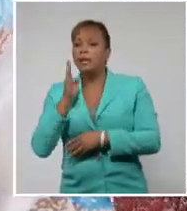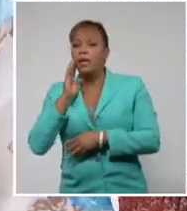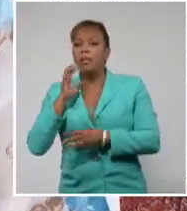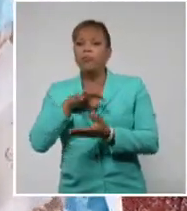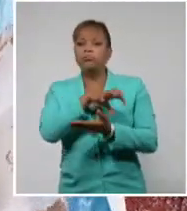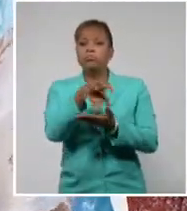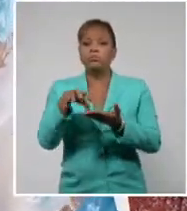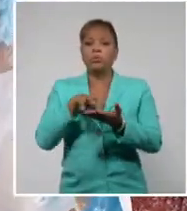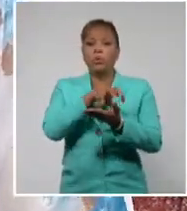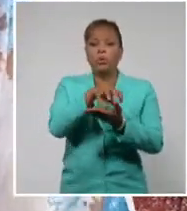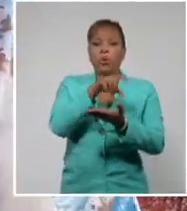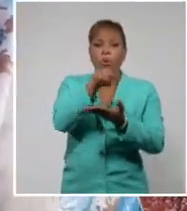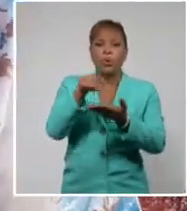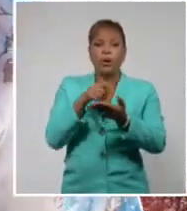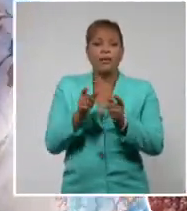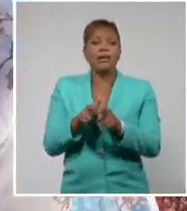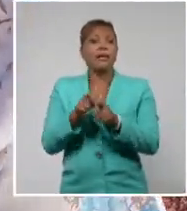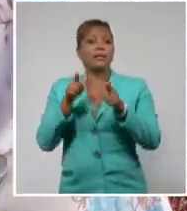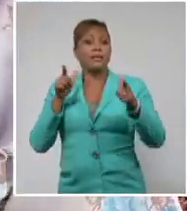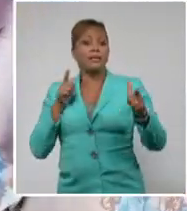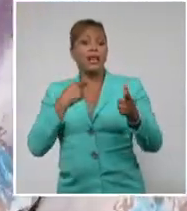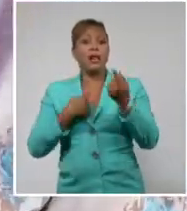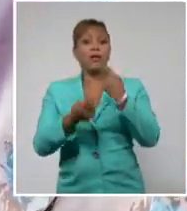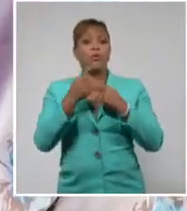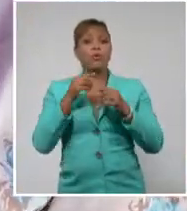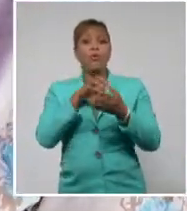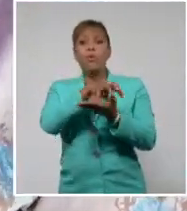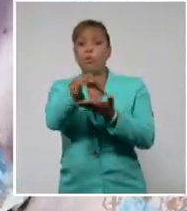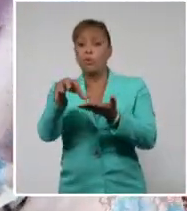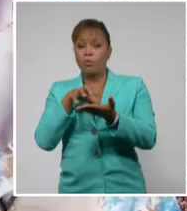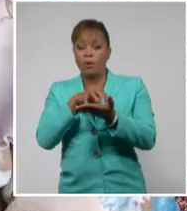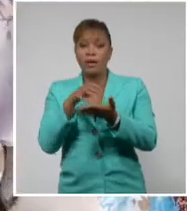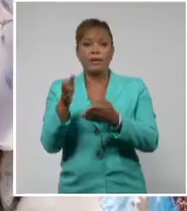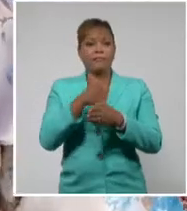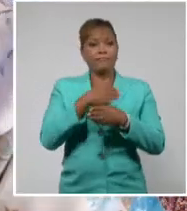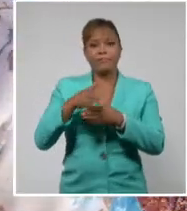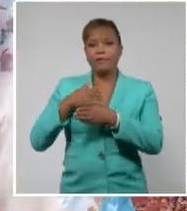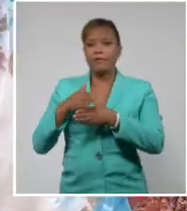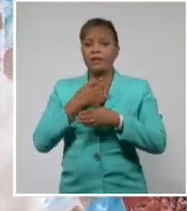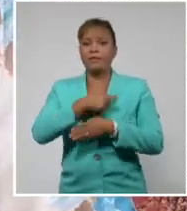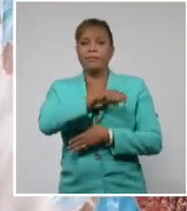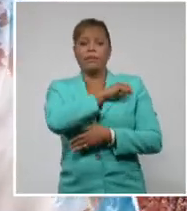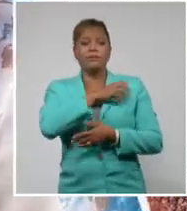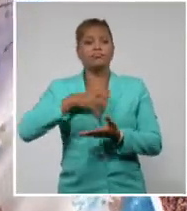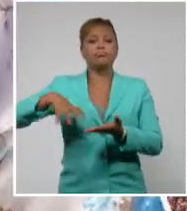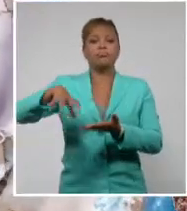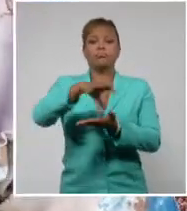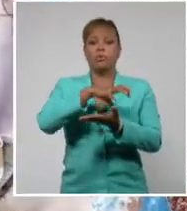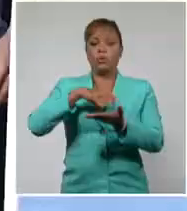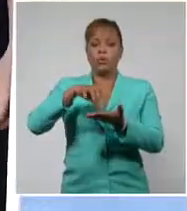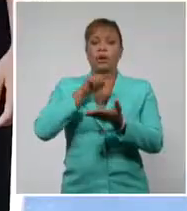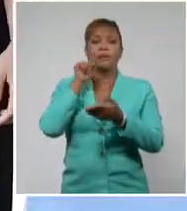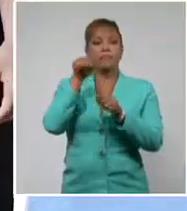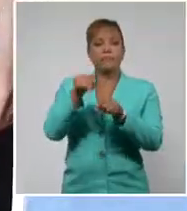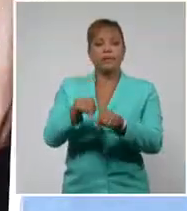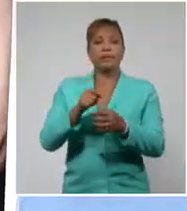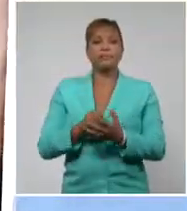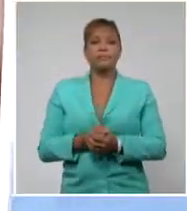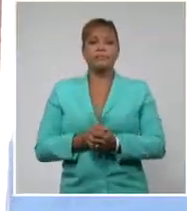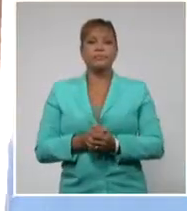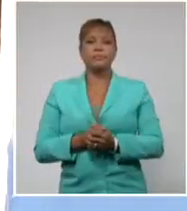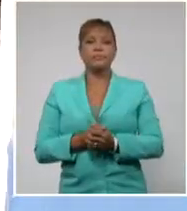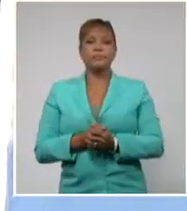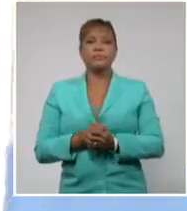extender a varios campamentos y varios núcleos poblacionales de estos mismos campamentos de Micón. Aquí